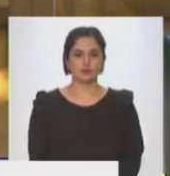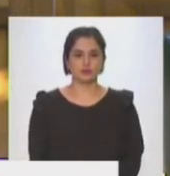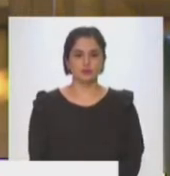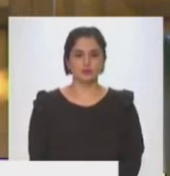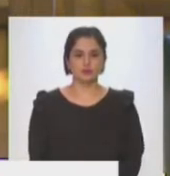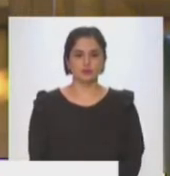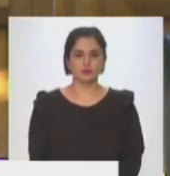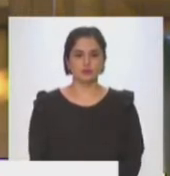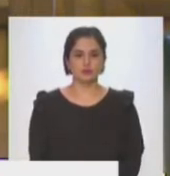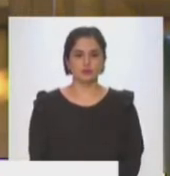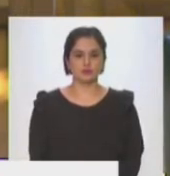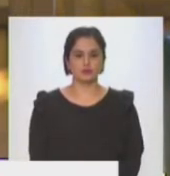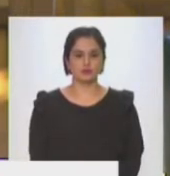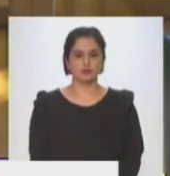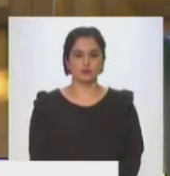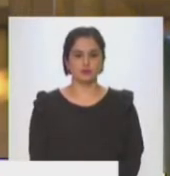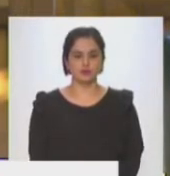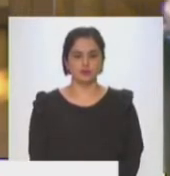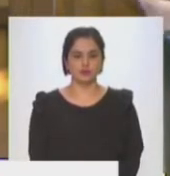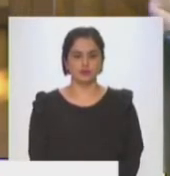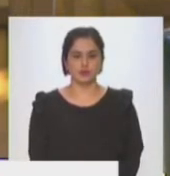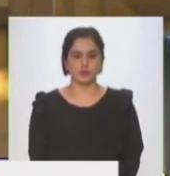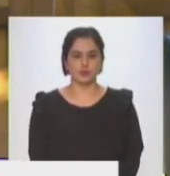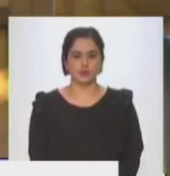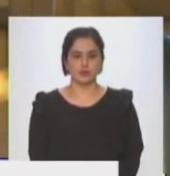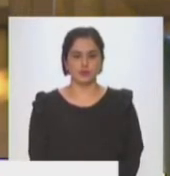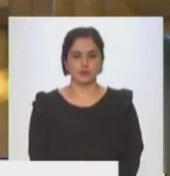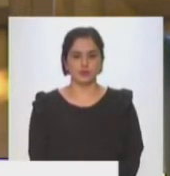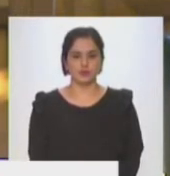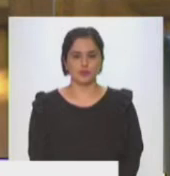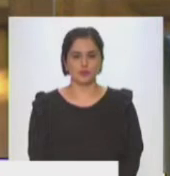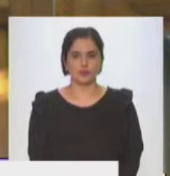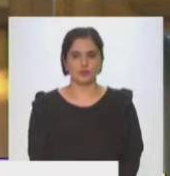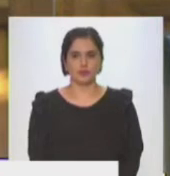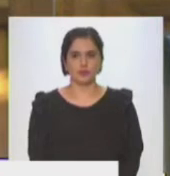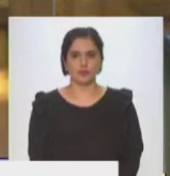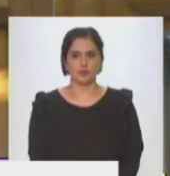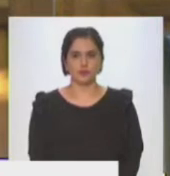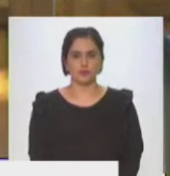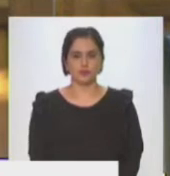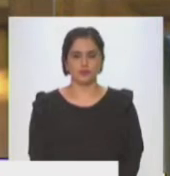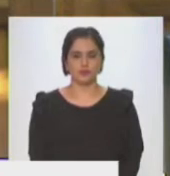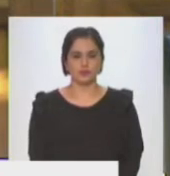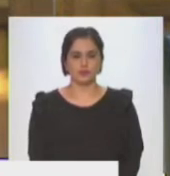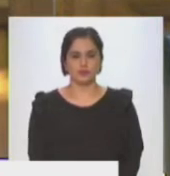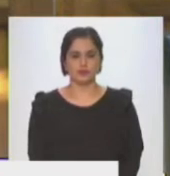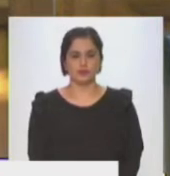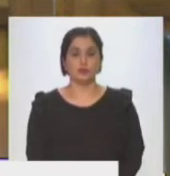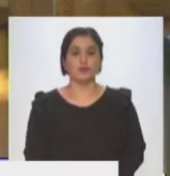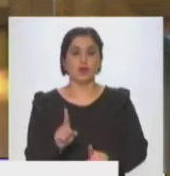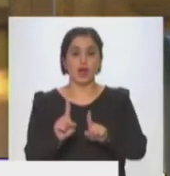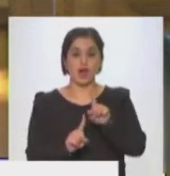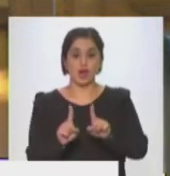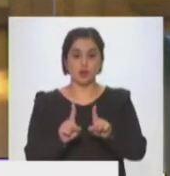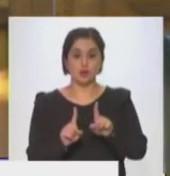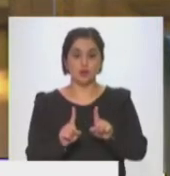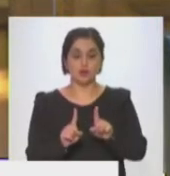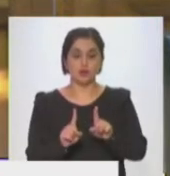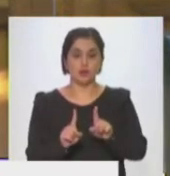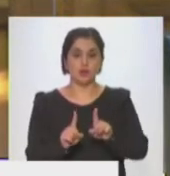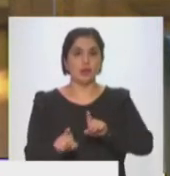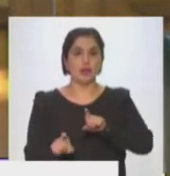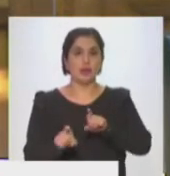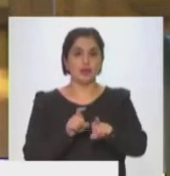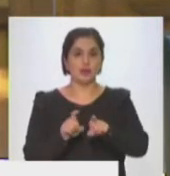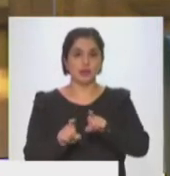Dominga que involucra al presidente de la República, Sebastián Piñera. Estos datos tienen relación con los 11 proyectos mineros en los que presuntamente invirtió